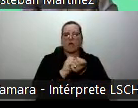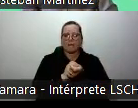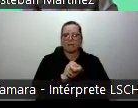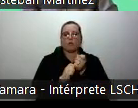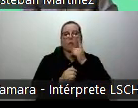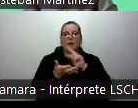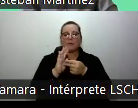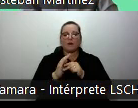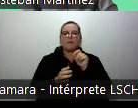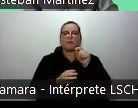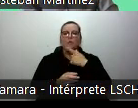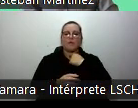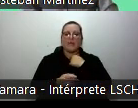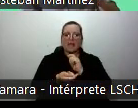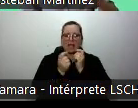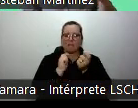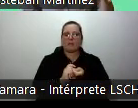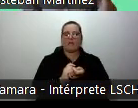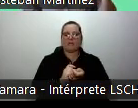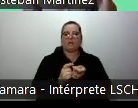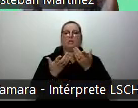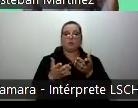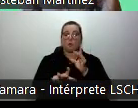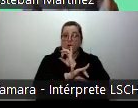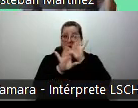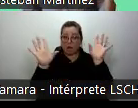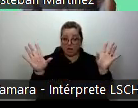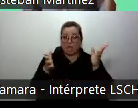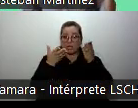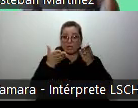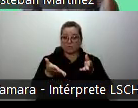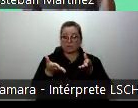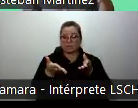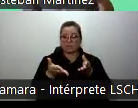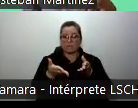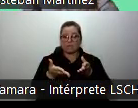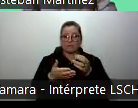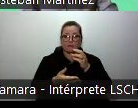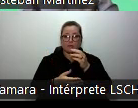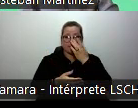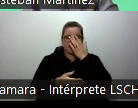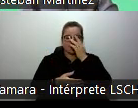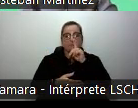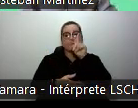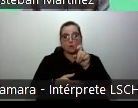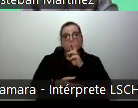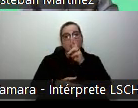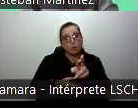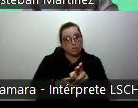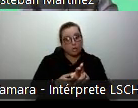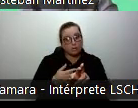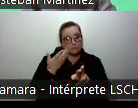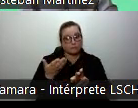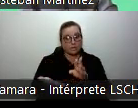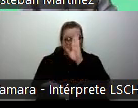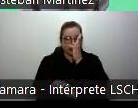los cuales tú quieres abordar si tú tienes Clara esta esta pregunta esta respuesta las